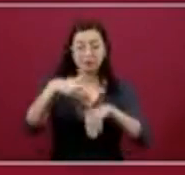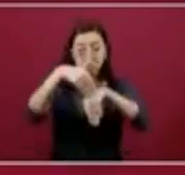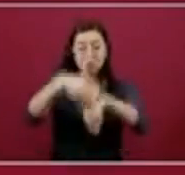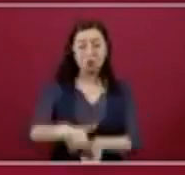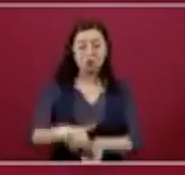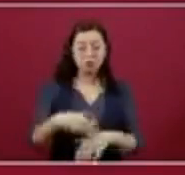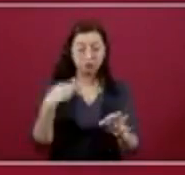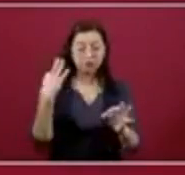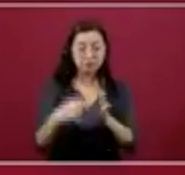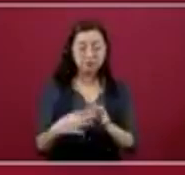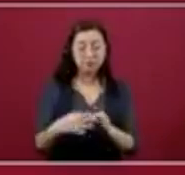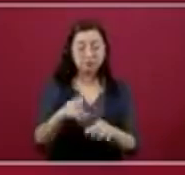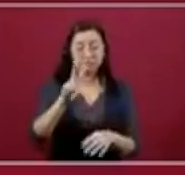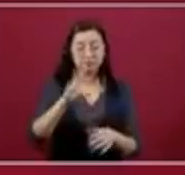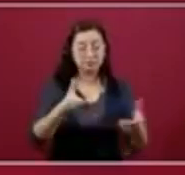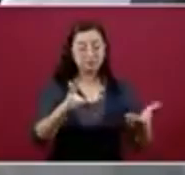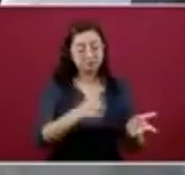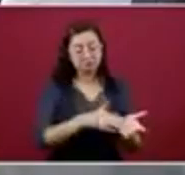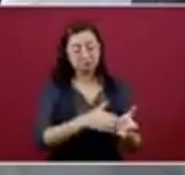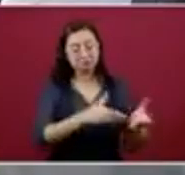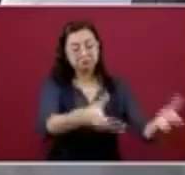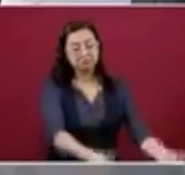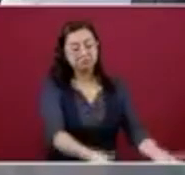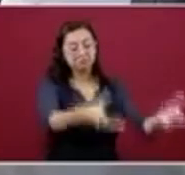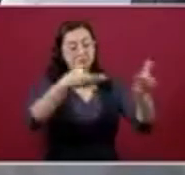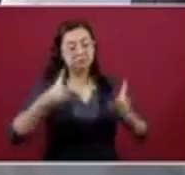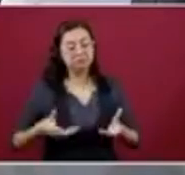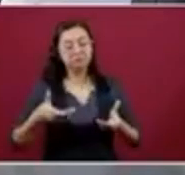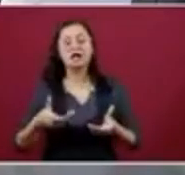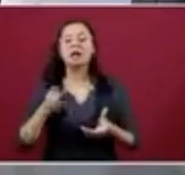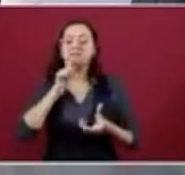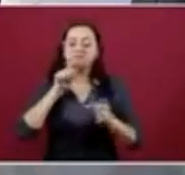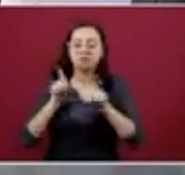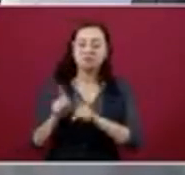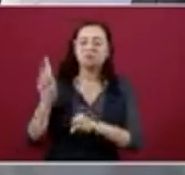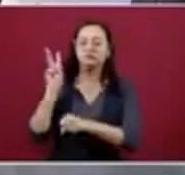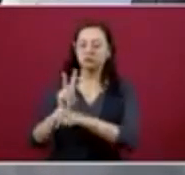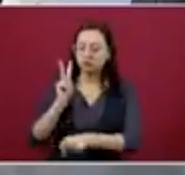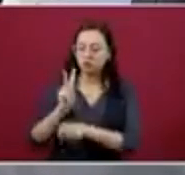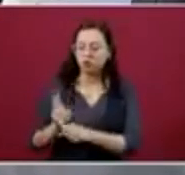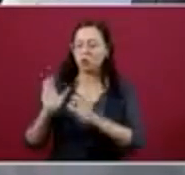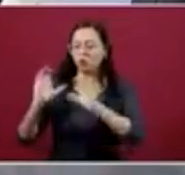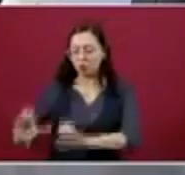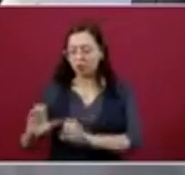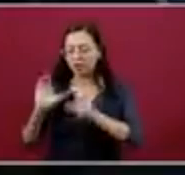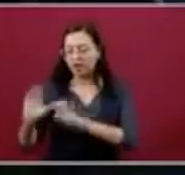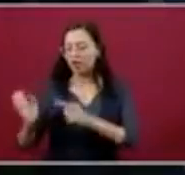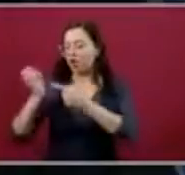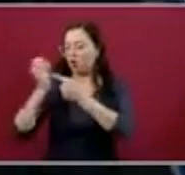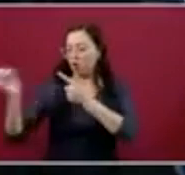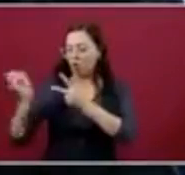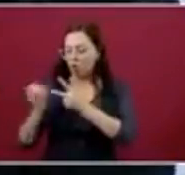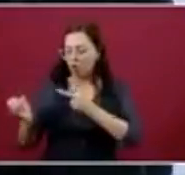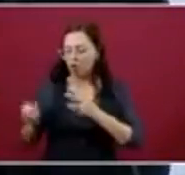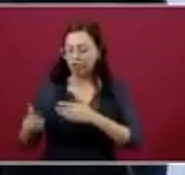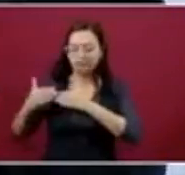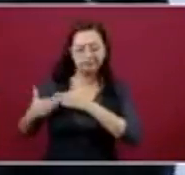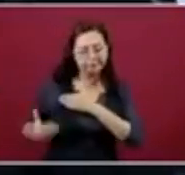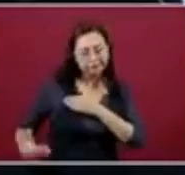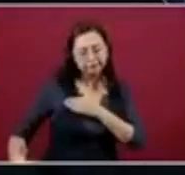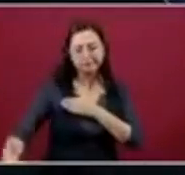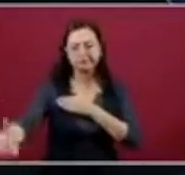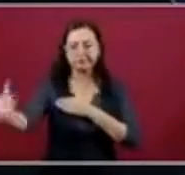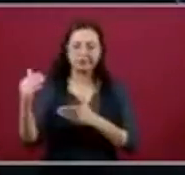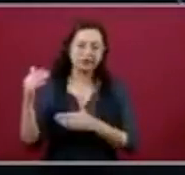era solamente recibir la documentación, sino custodiarla, organizarla y conservarla a partir de los lineamientos del